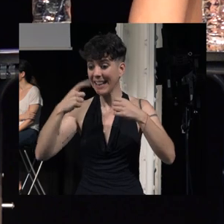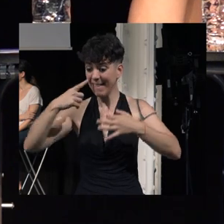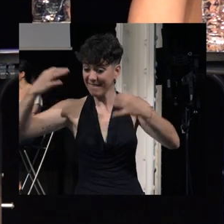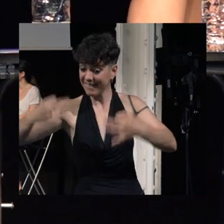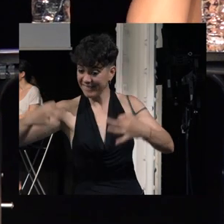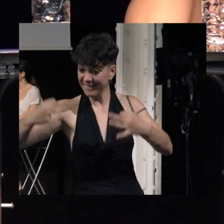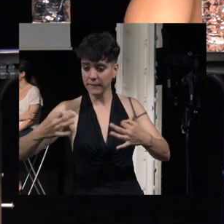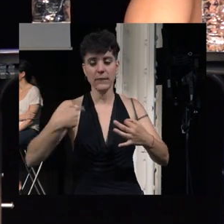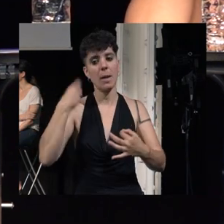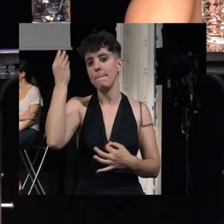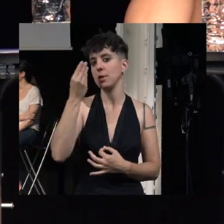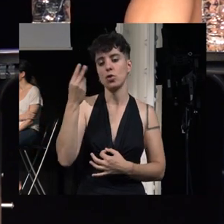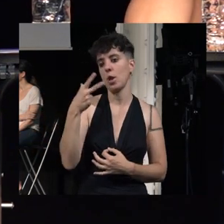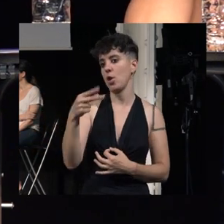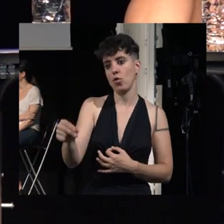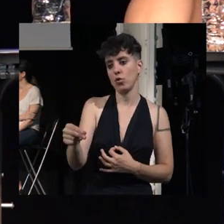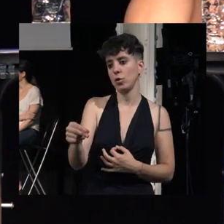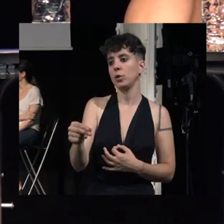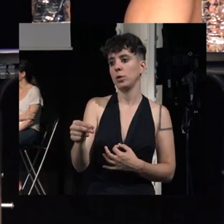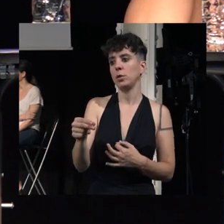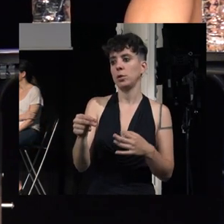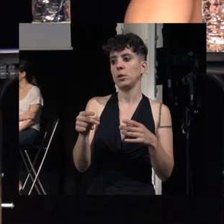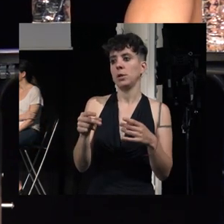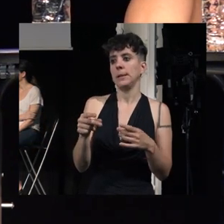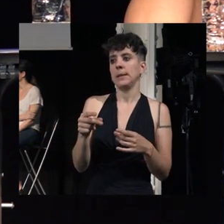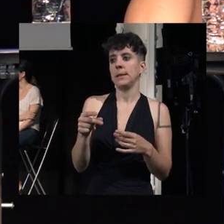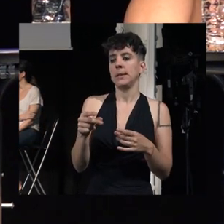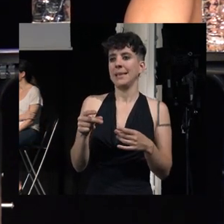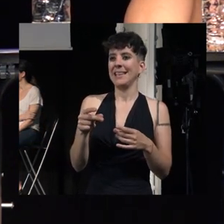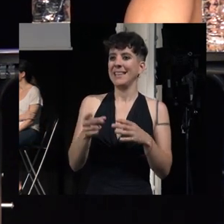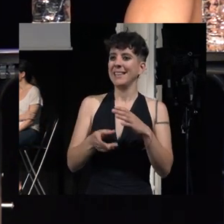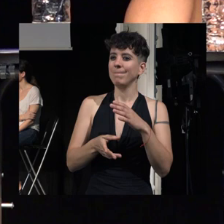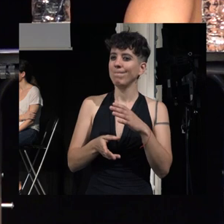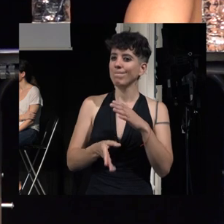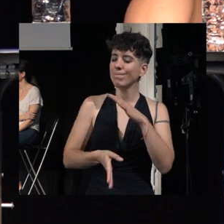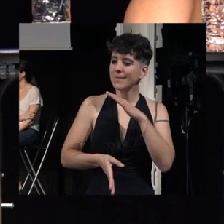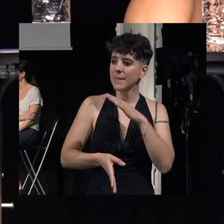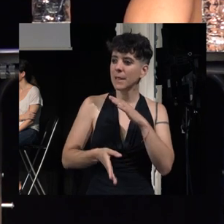práctica creo que hay todavía una resistencia muy fuerte